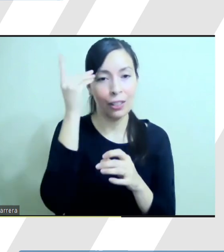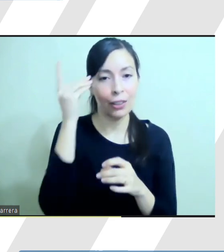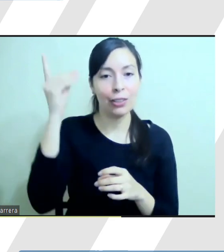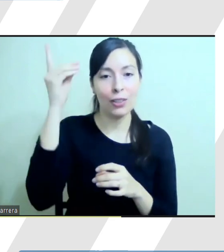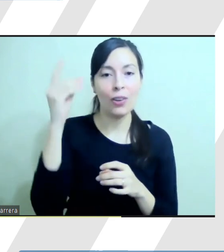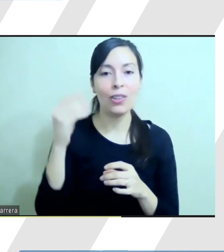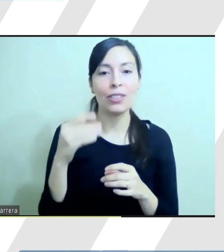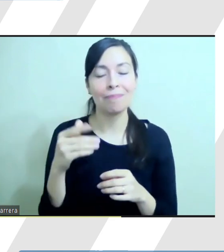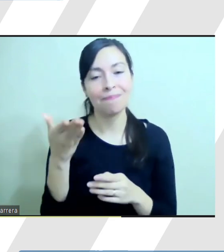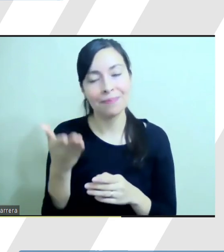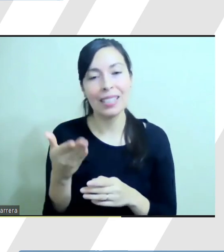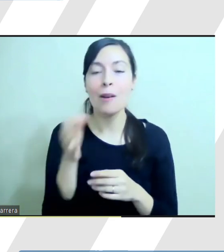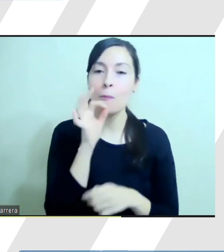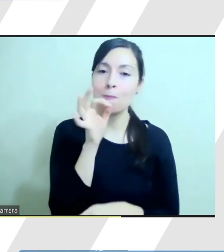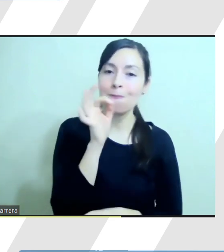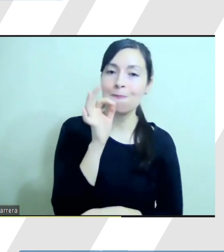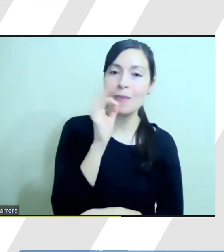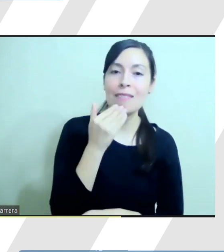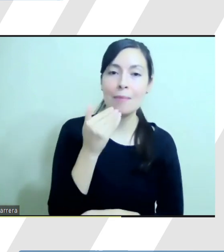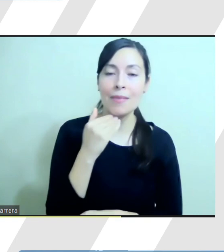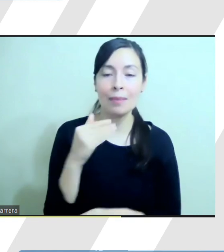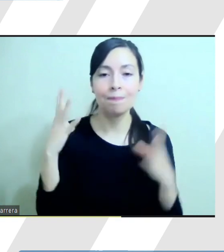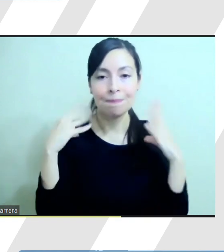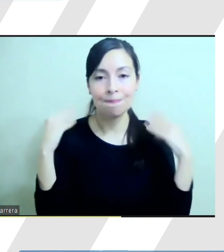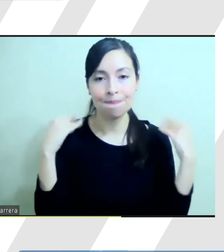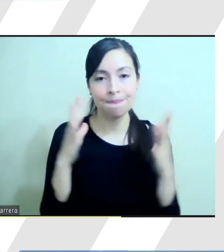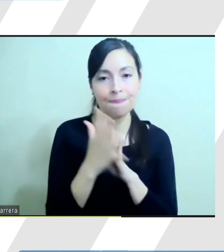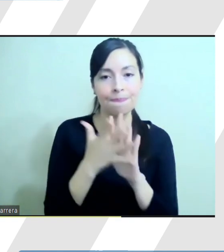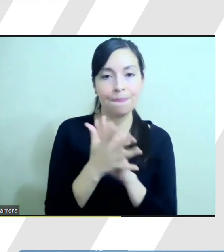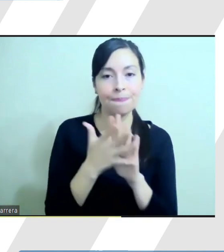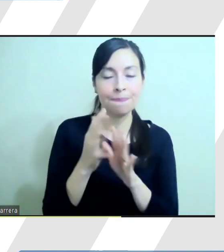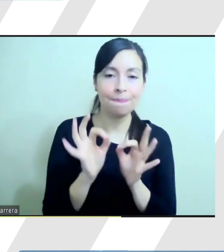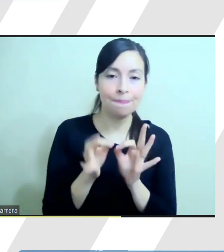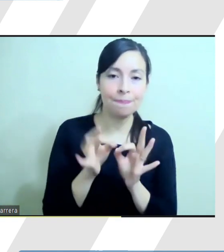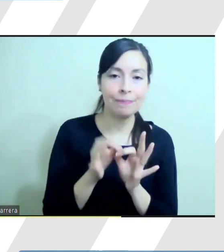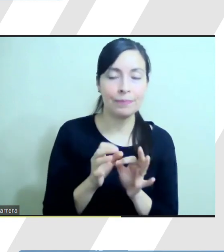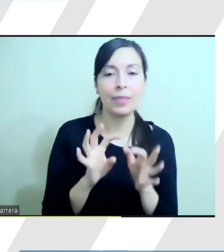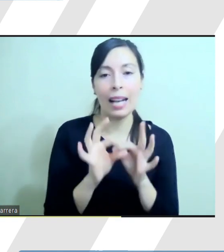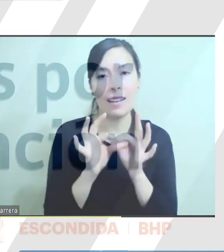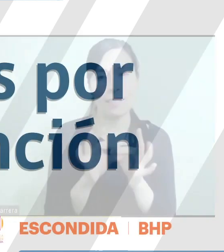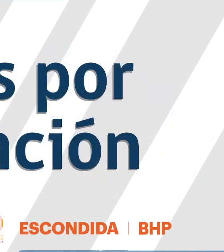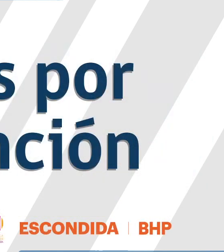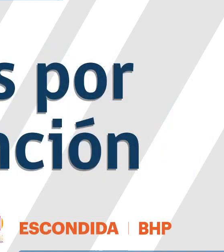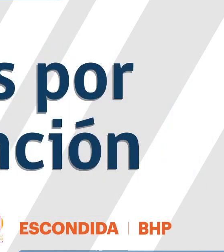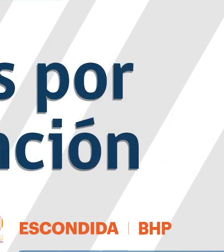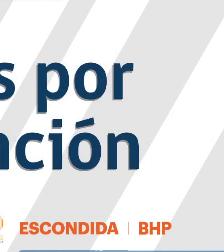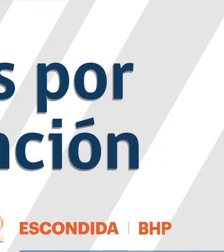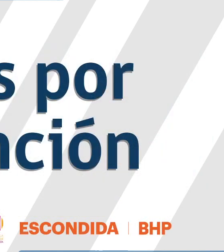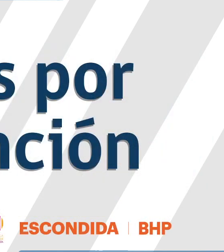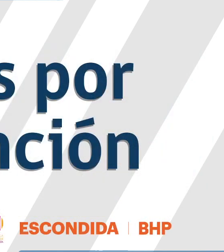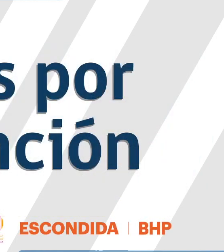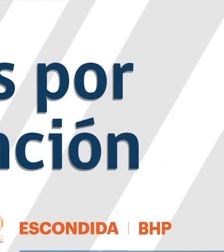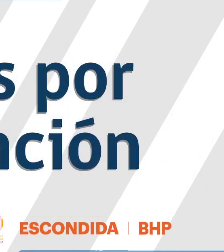Carrera en intérprete de lengua de señas. Muchas gracias.